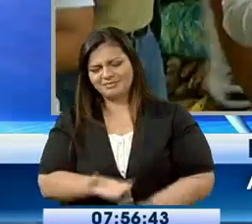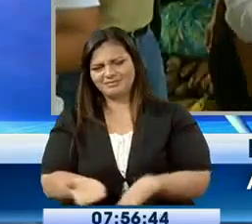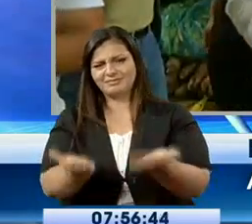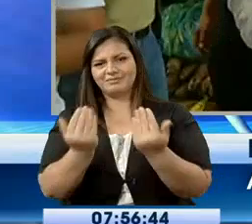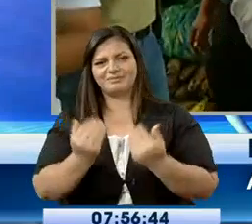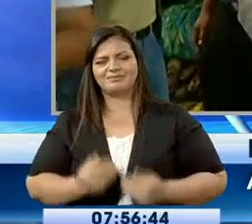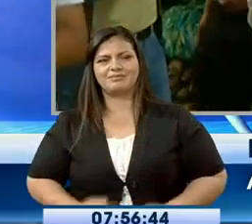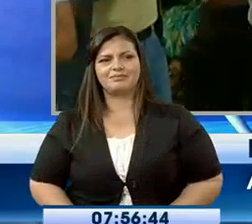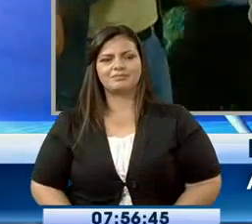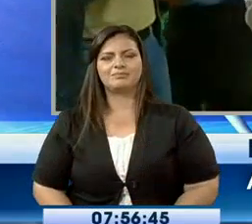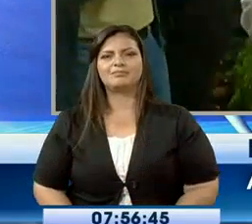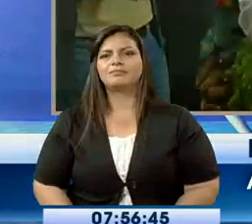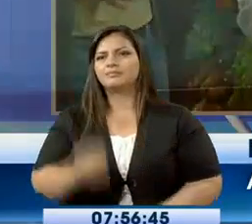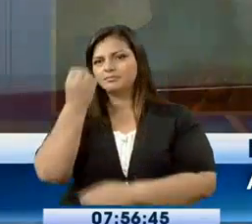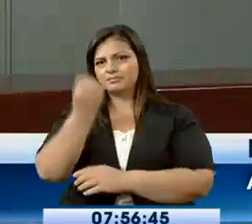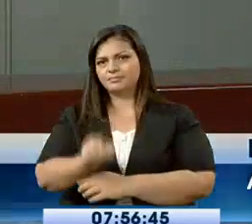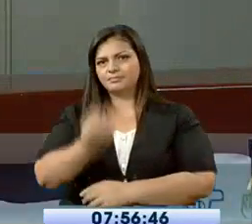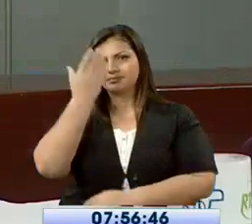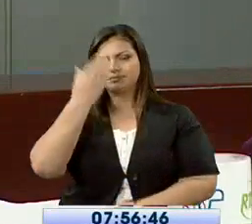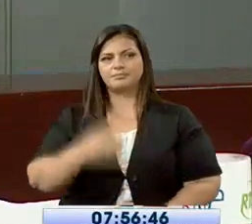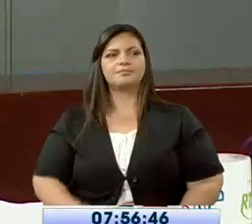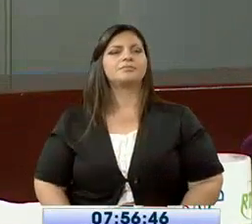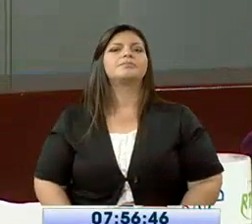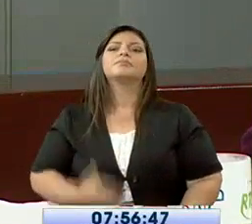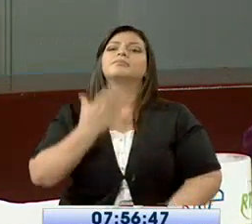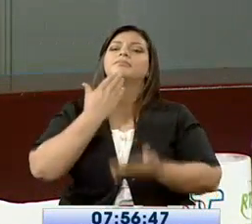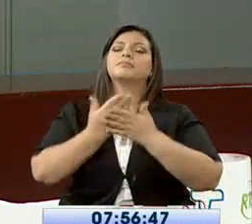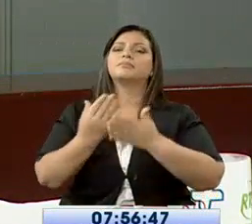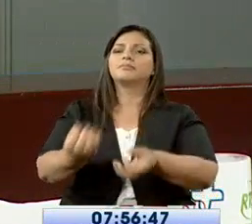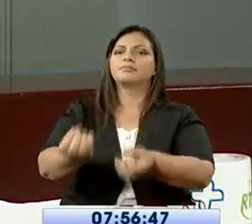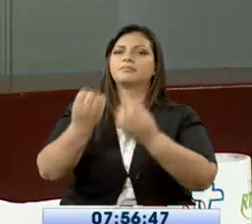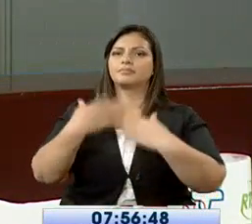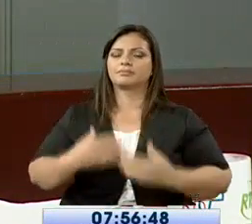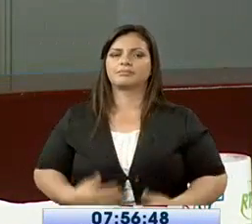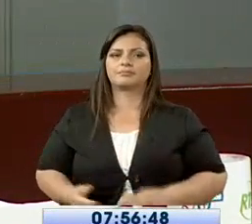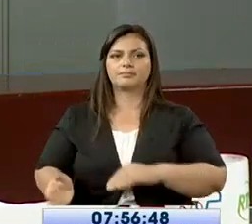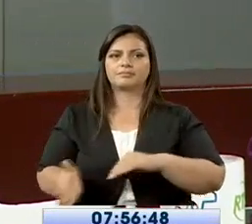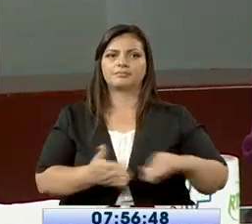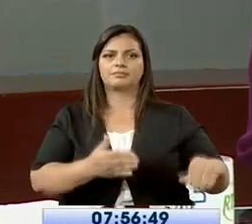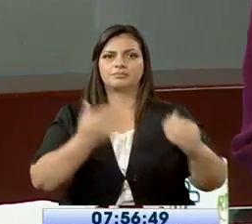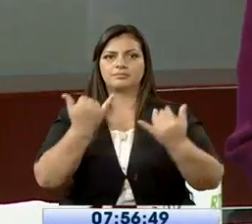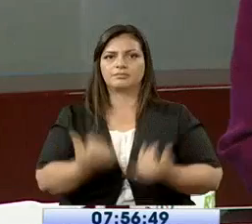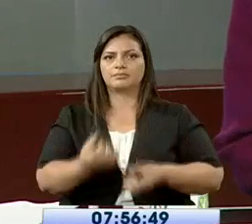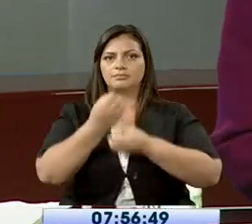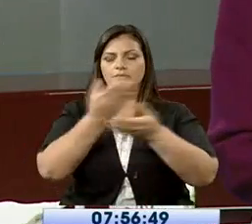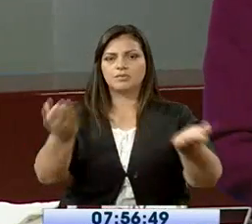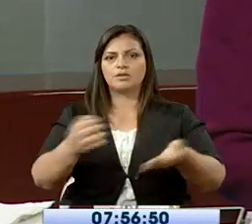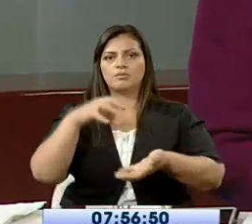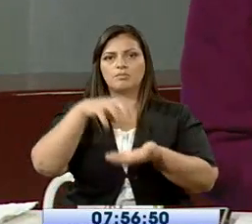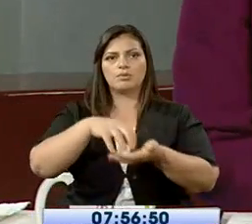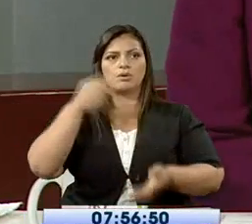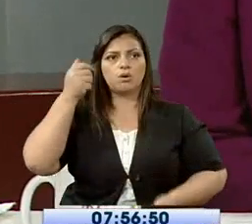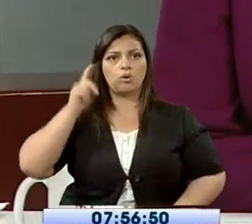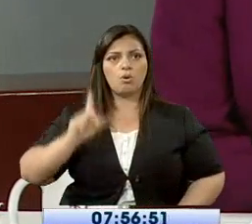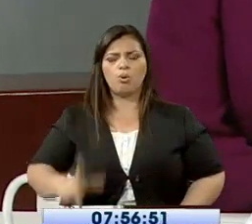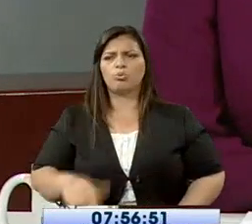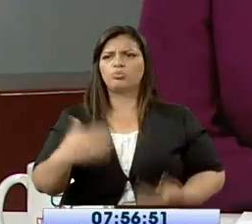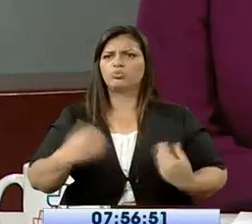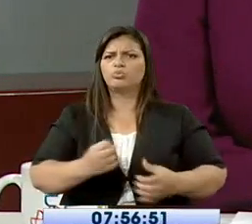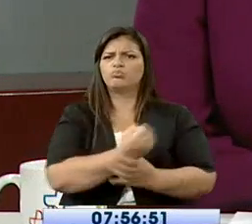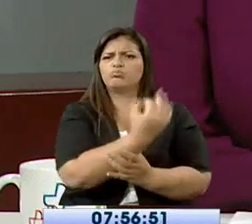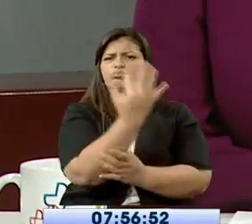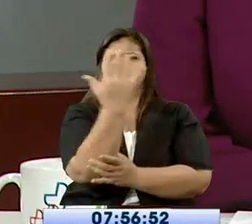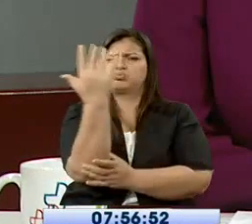días. Buenos días, Jorge, gracias por tu reporte. Ahora quiero contarles que los incendios continúan en la provincia de Loja. Más